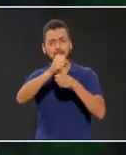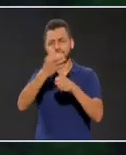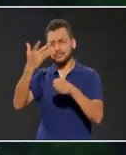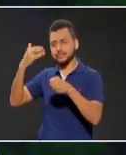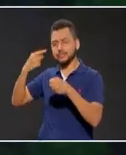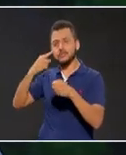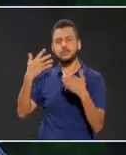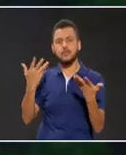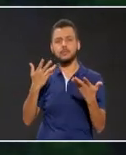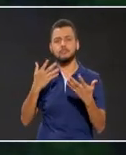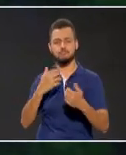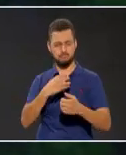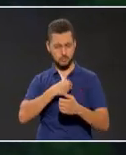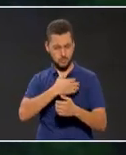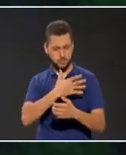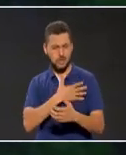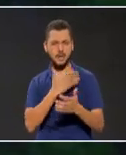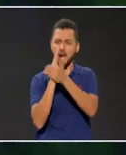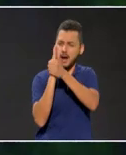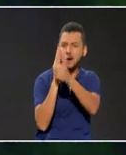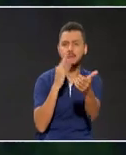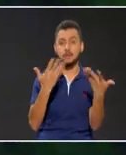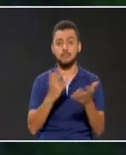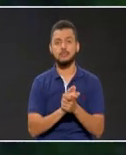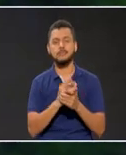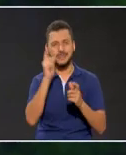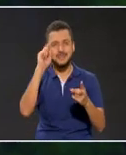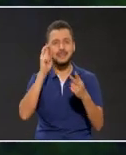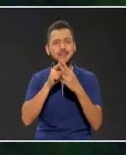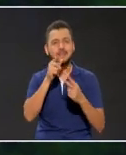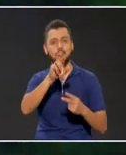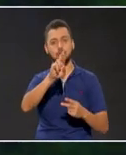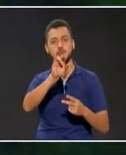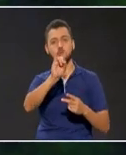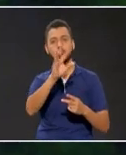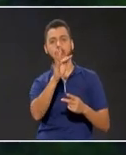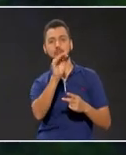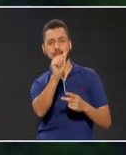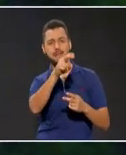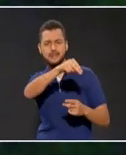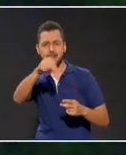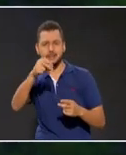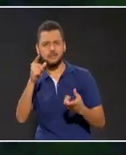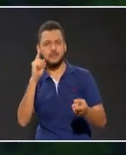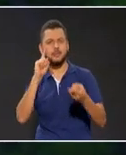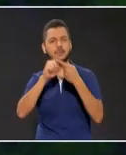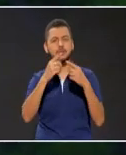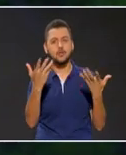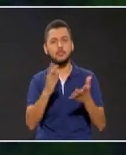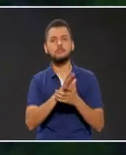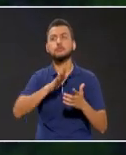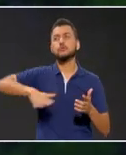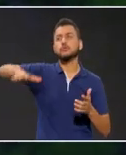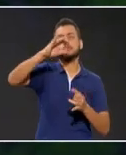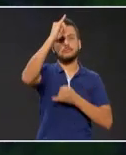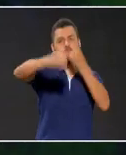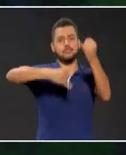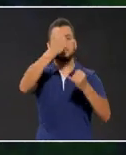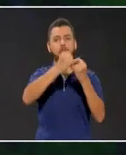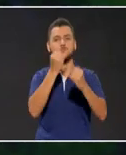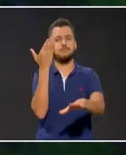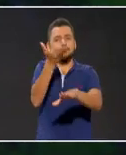ecosistema que ha venido trayendo mucha inversión extranjera. En la ASI me tocó liderar la llegada de más de 300 empresas internacionales, donde la apuesta